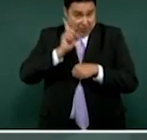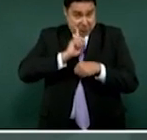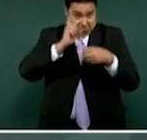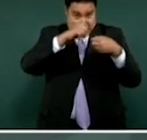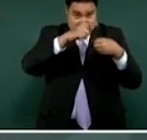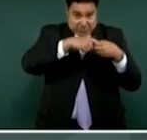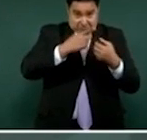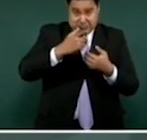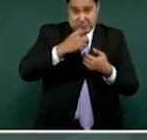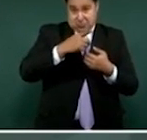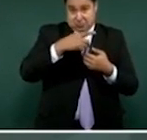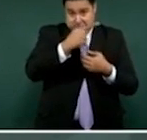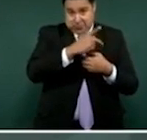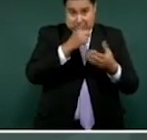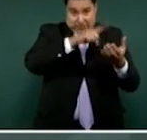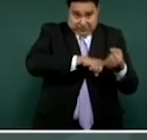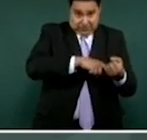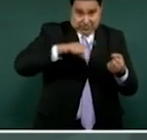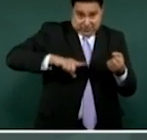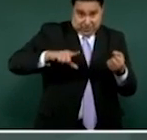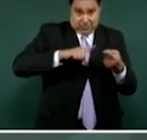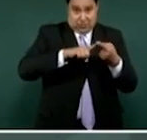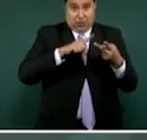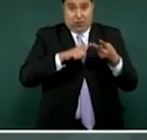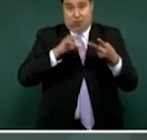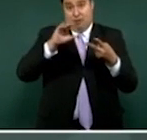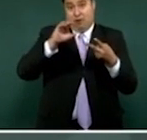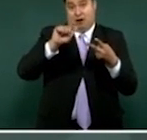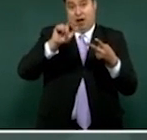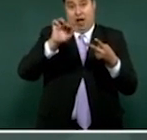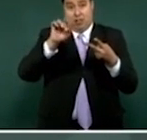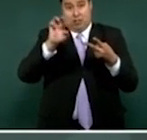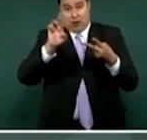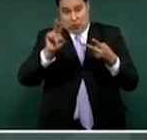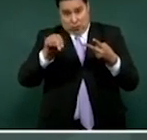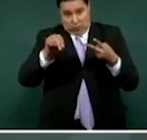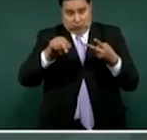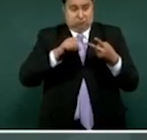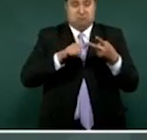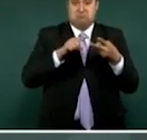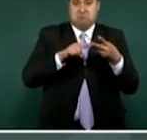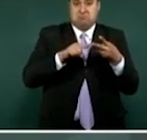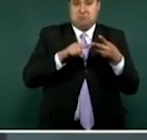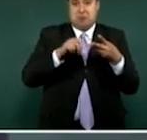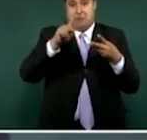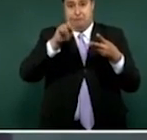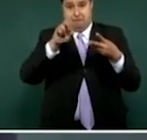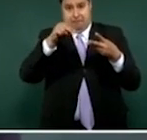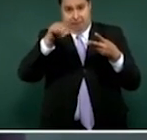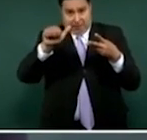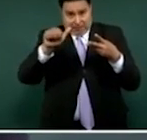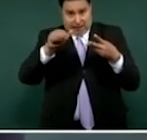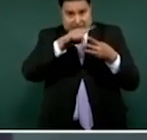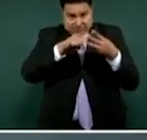Calderón, en el gabinete de Peña, Pero no solo